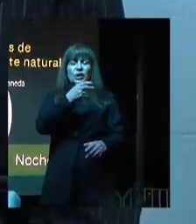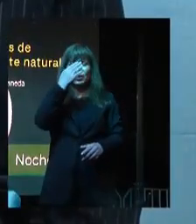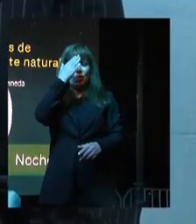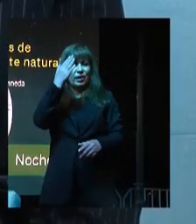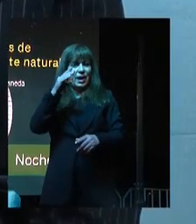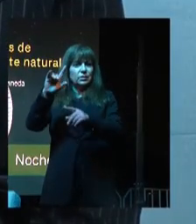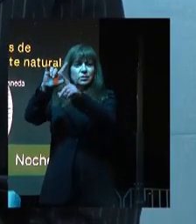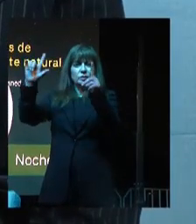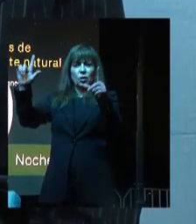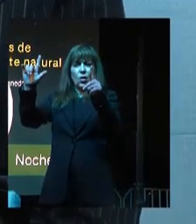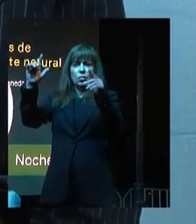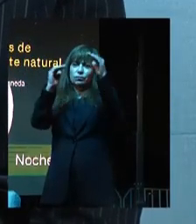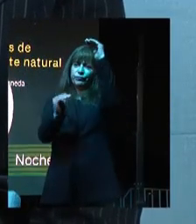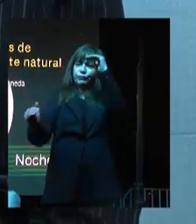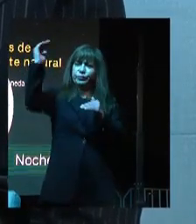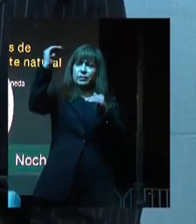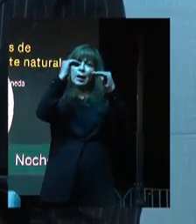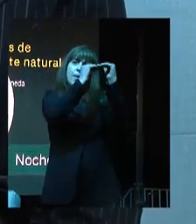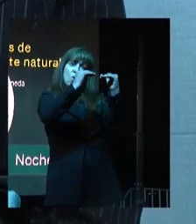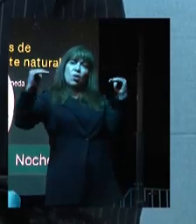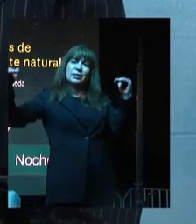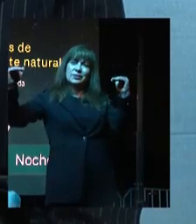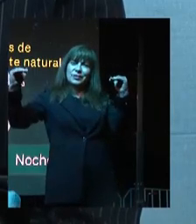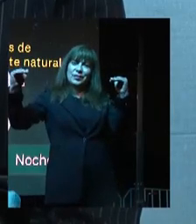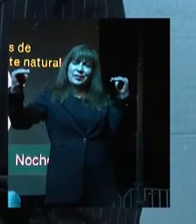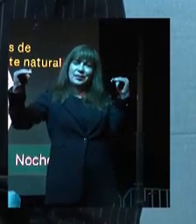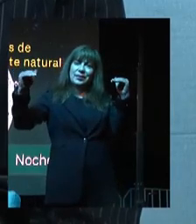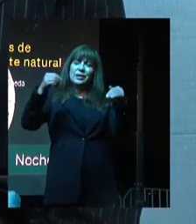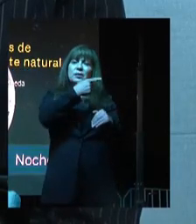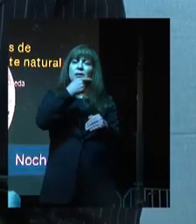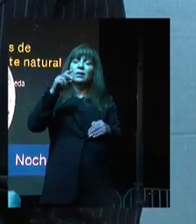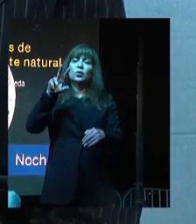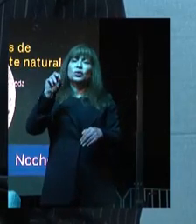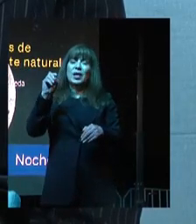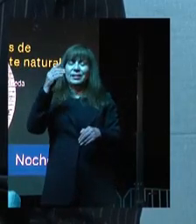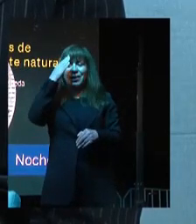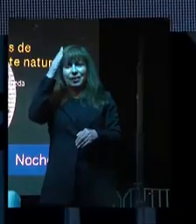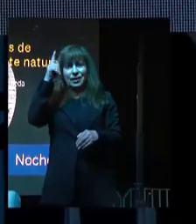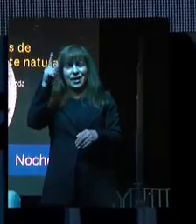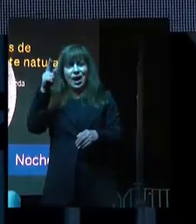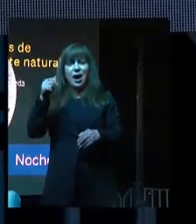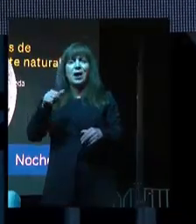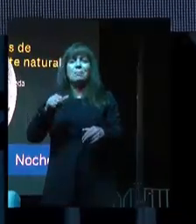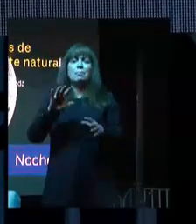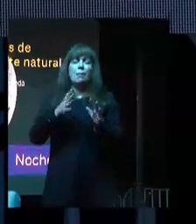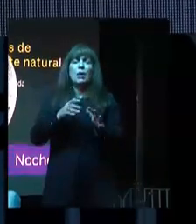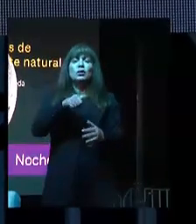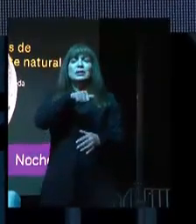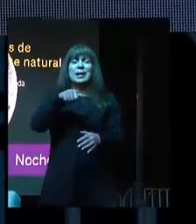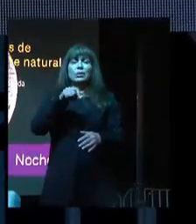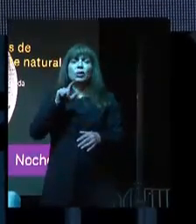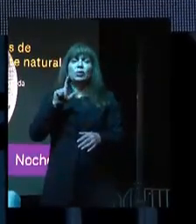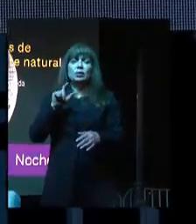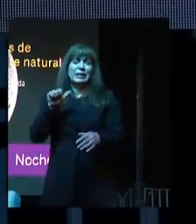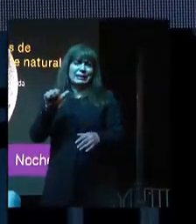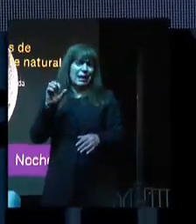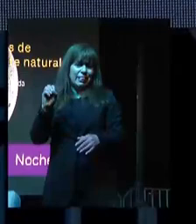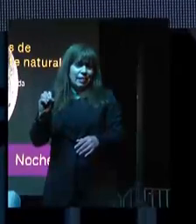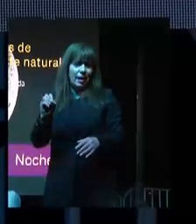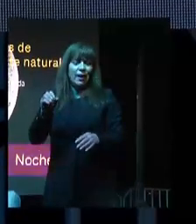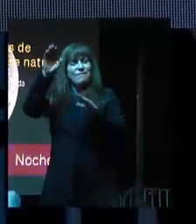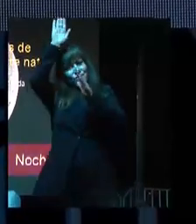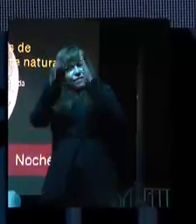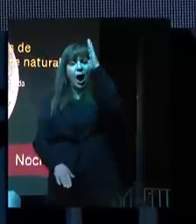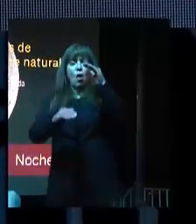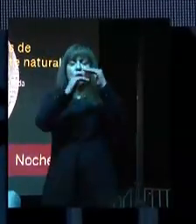que el Sol está sobre el horizonte y hay como 180 días que está, 160, que está bajo el horizonte.